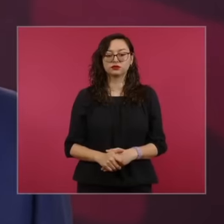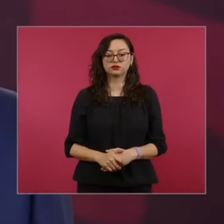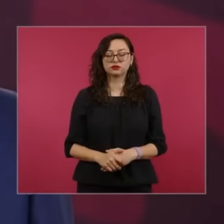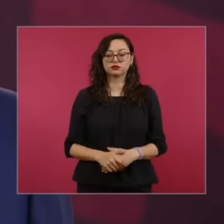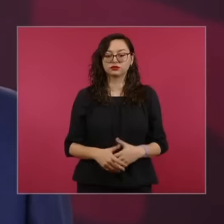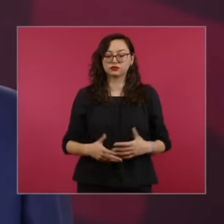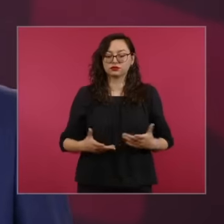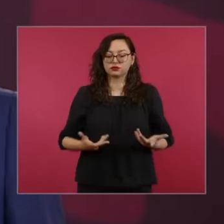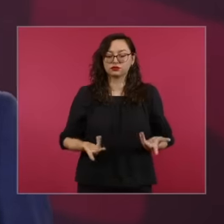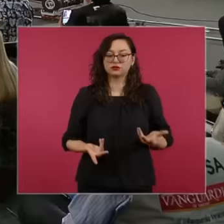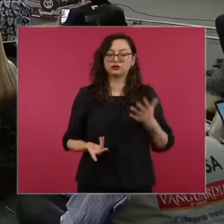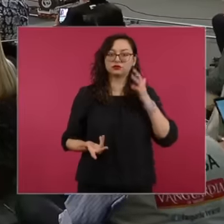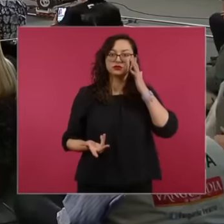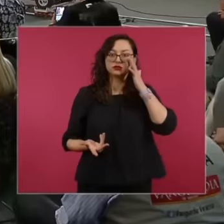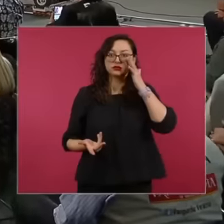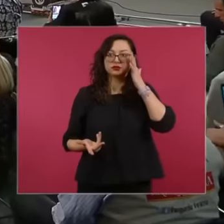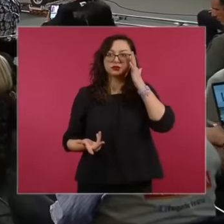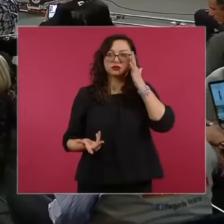estos se quedaron